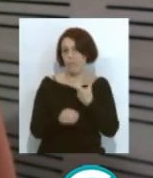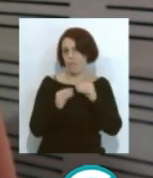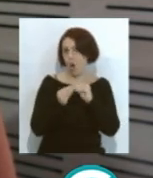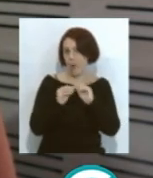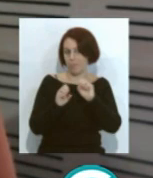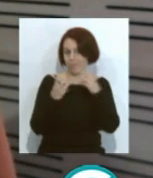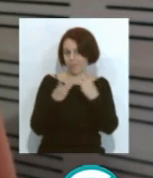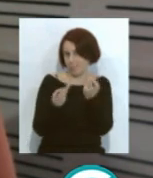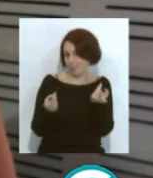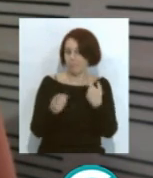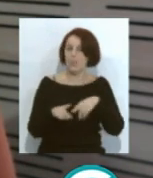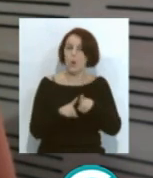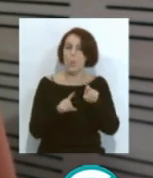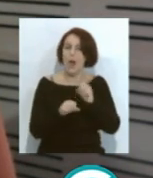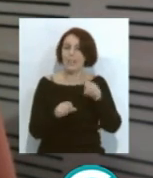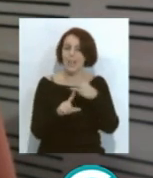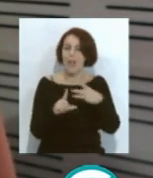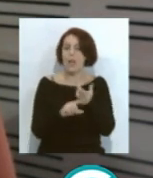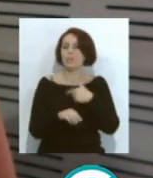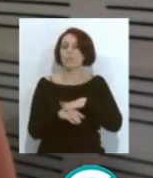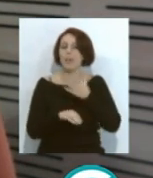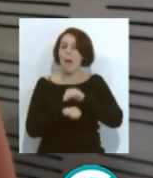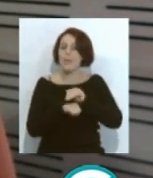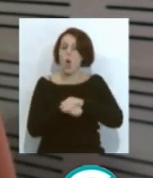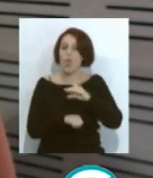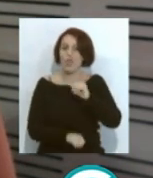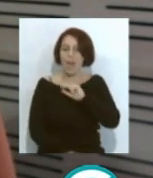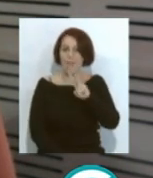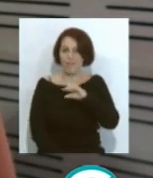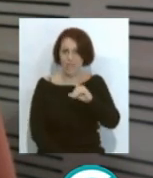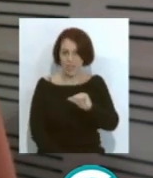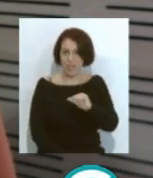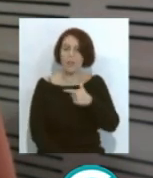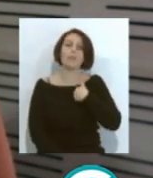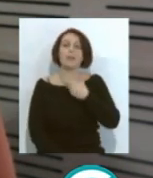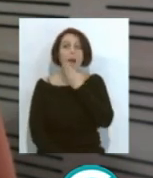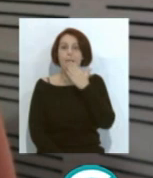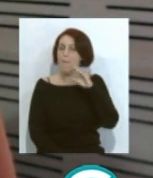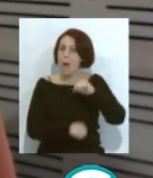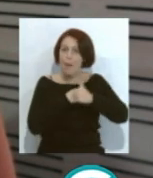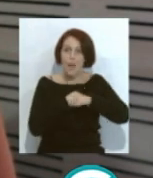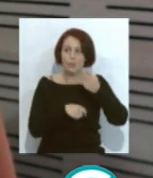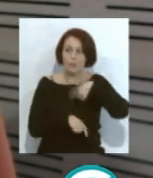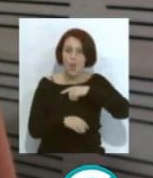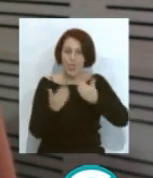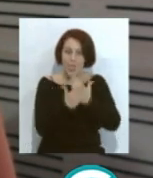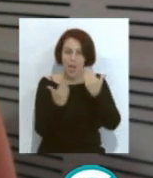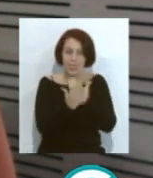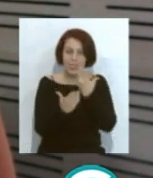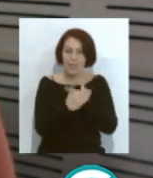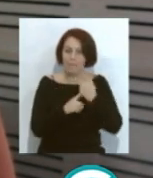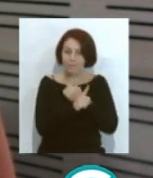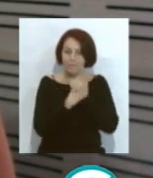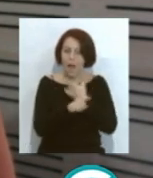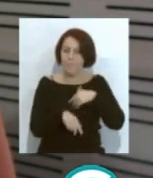telemáticamente, virtualmente, con el amigo David Márquez Mateo, David Carapapa, que nos tiene en vilo cada día pendiente de sus redes